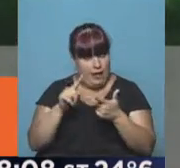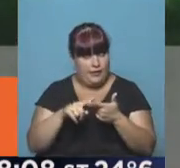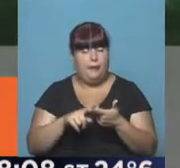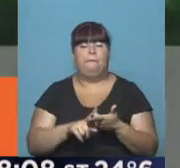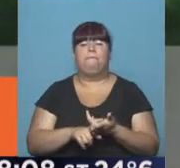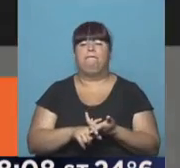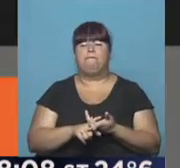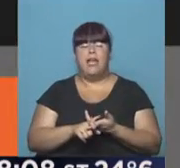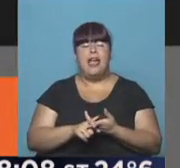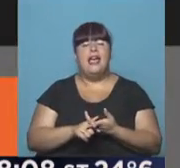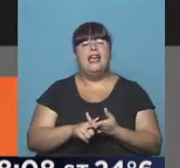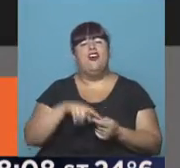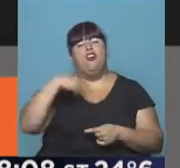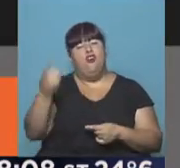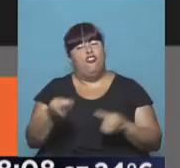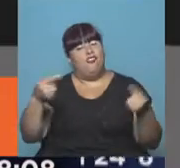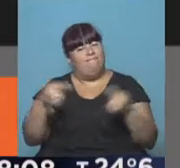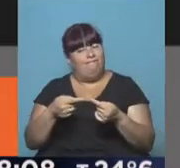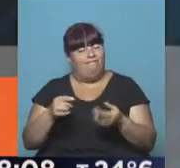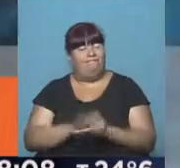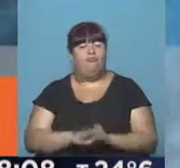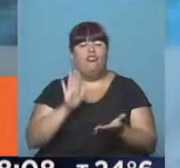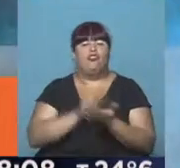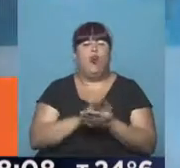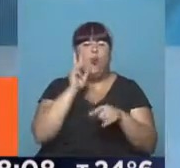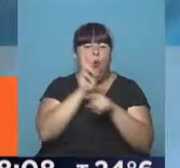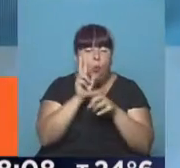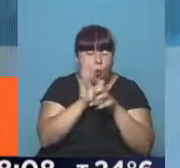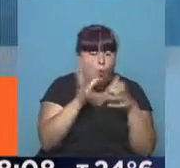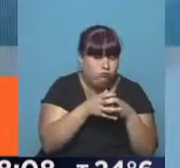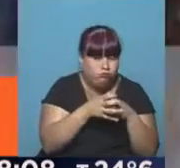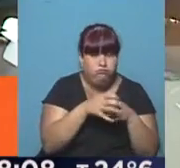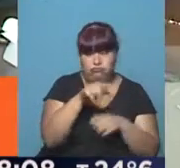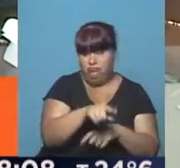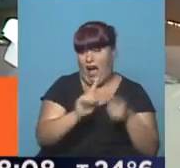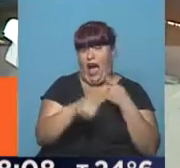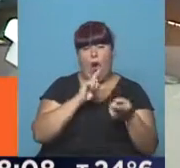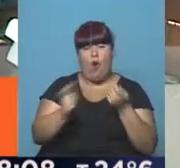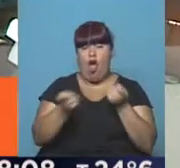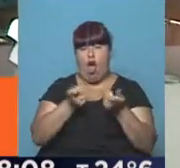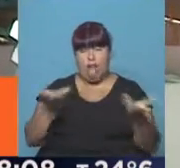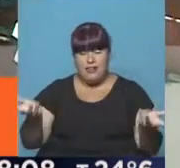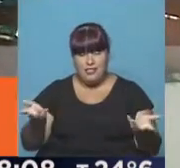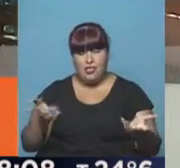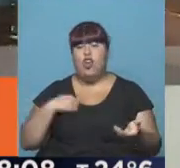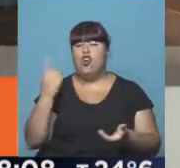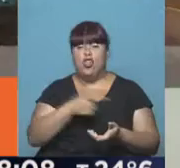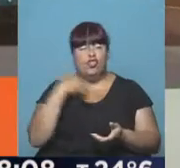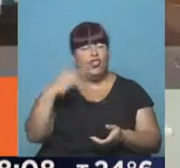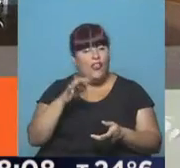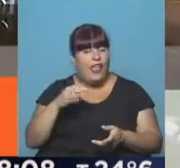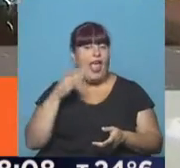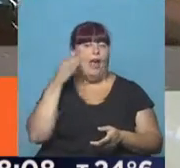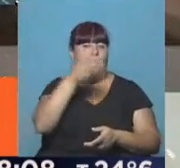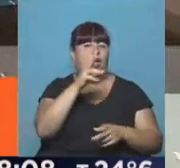la contrapartida del proteccionismo es justamente el acuerdo comercial o sea nosotros tenemos que ir